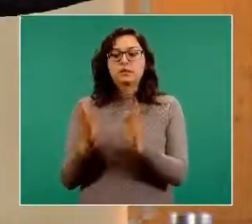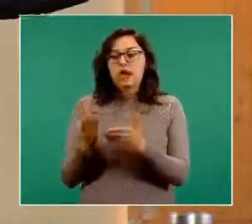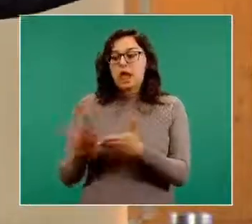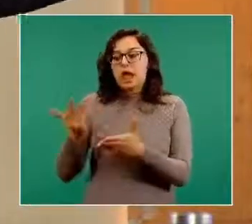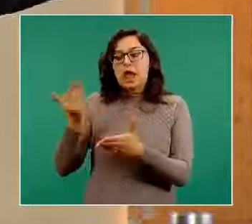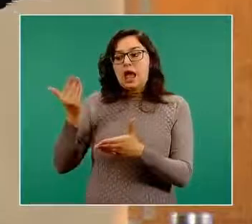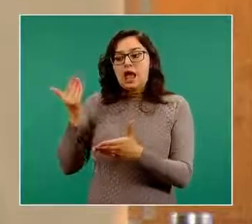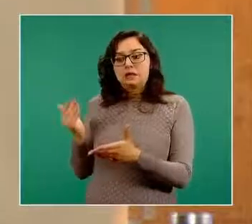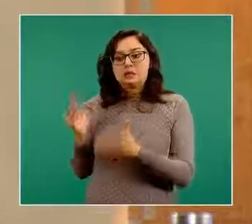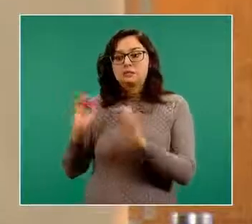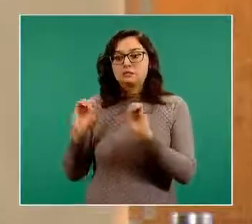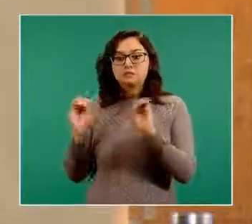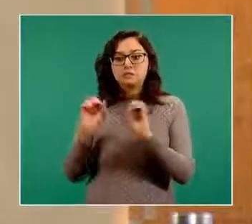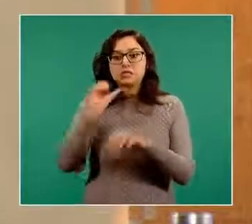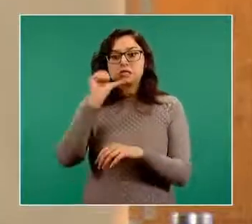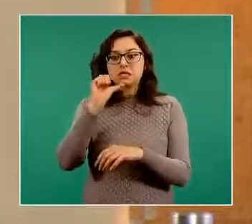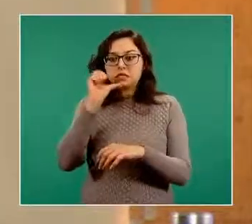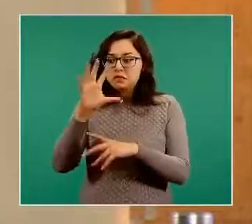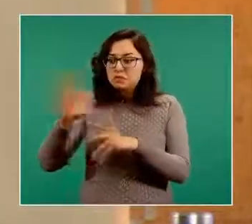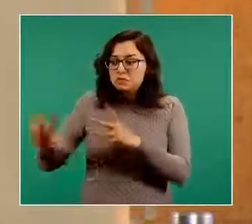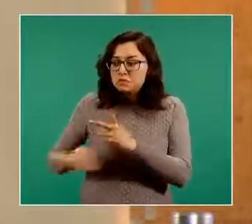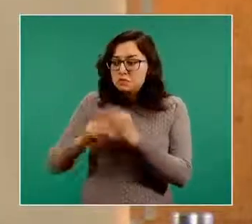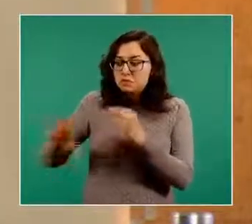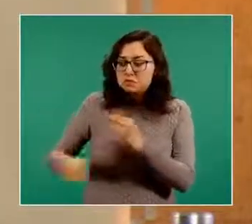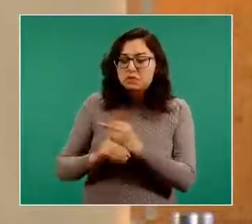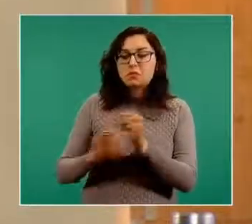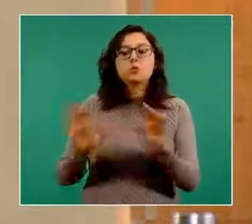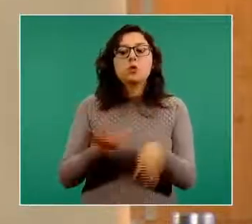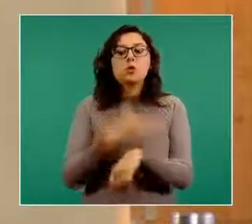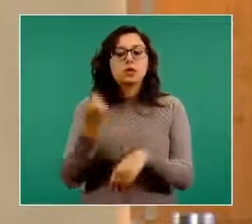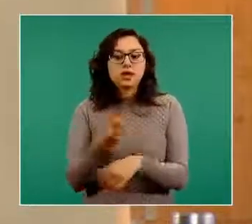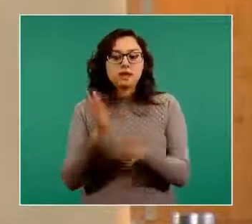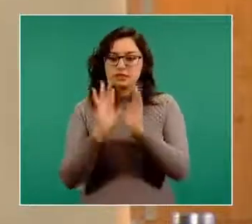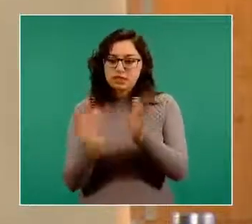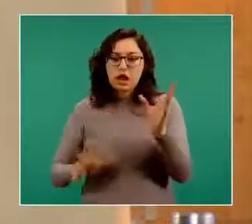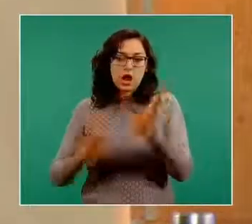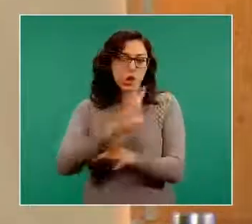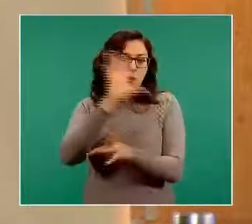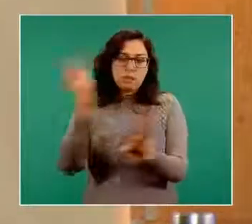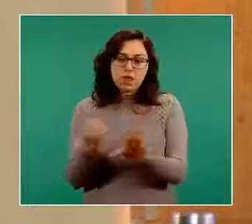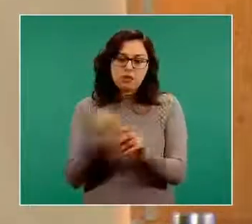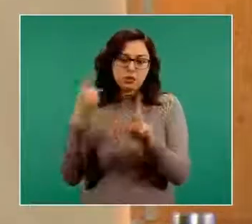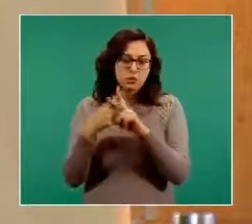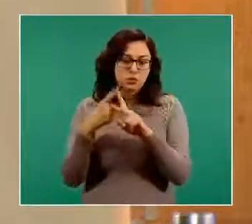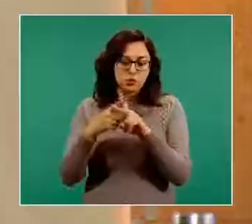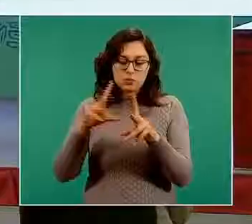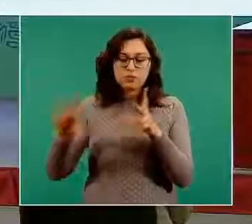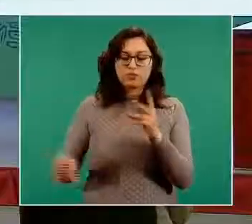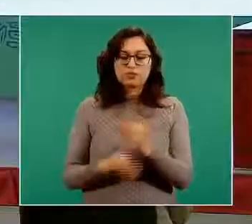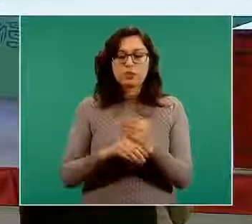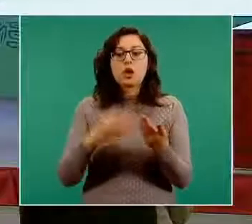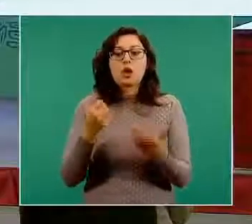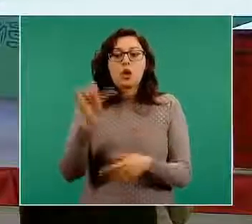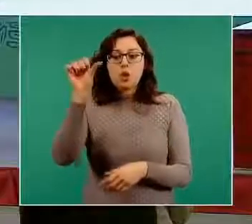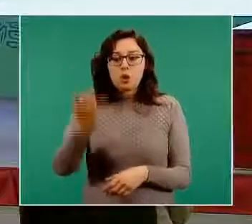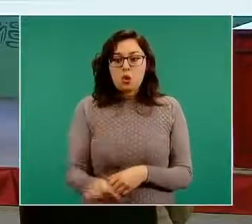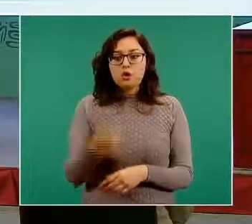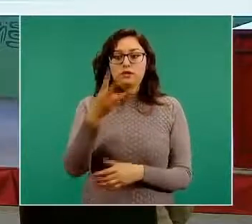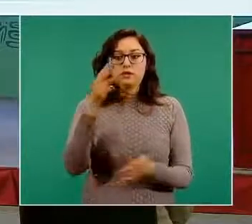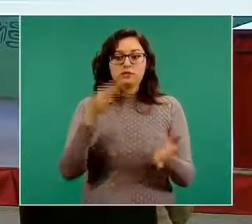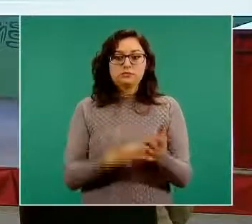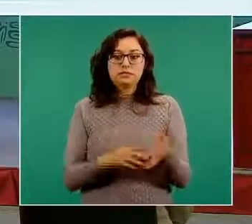se incorporan nuevos elementos porque no hay ningún rezago en la contabilización. Hoy se aplicaron